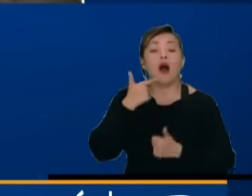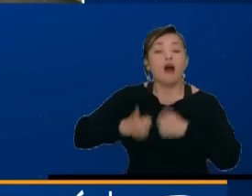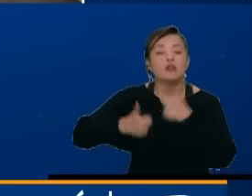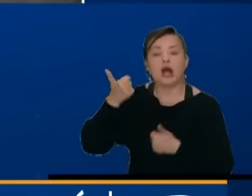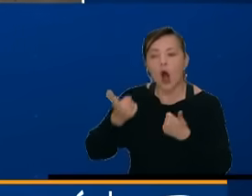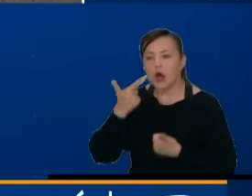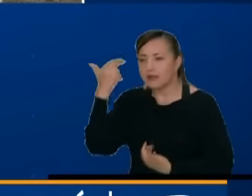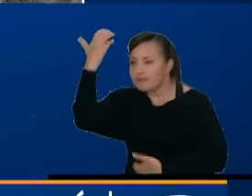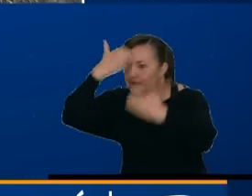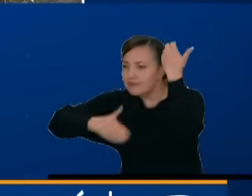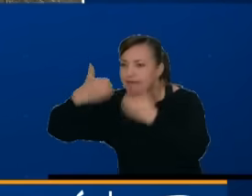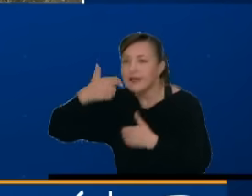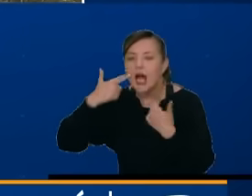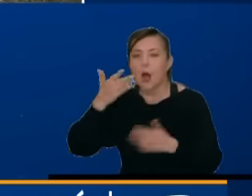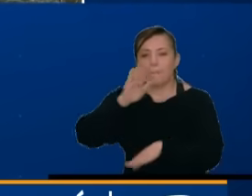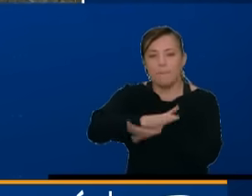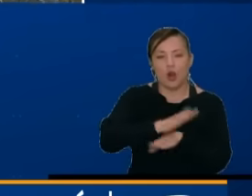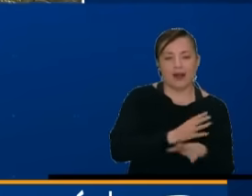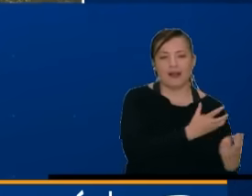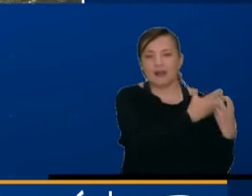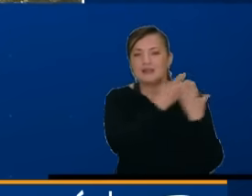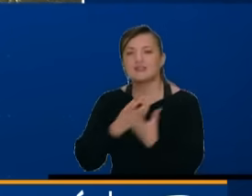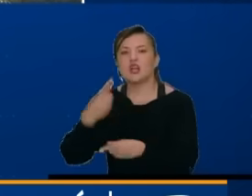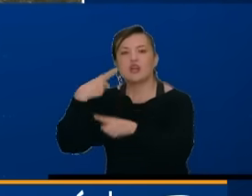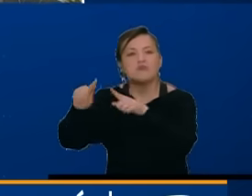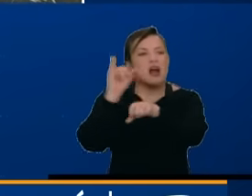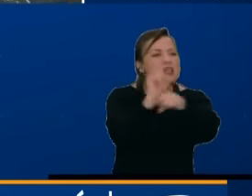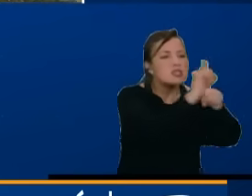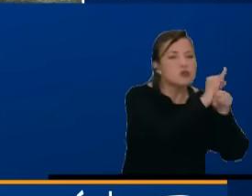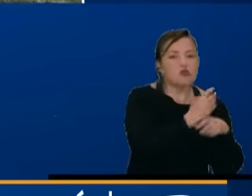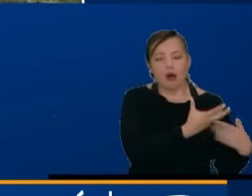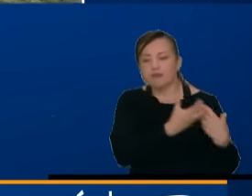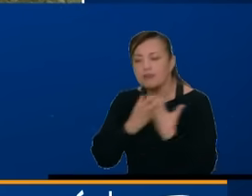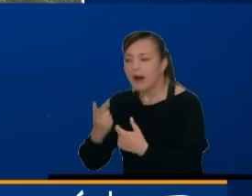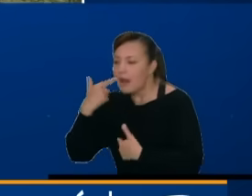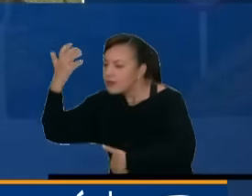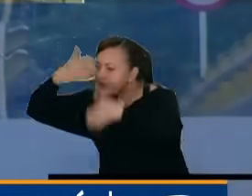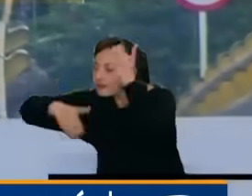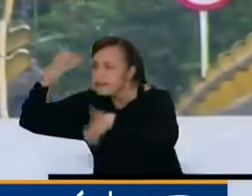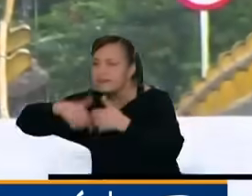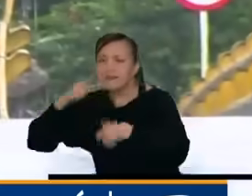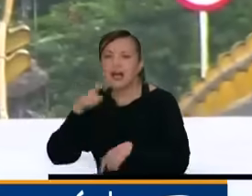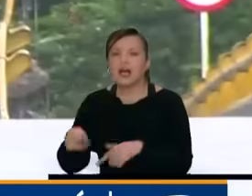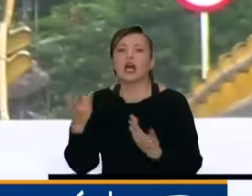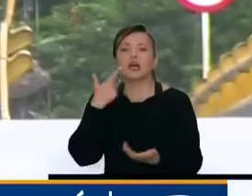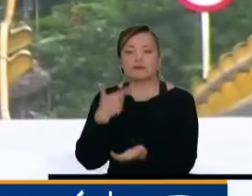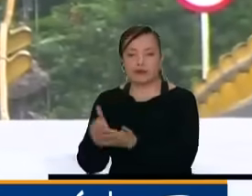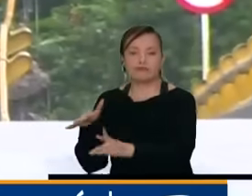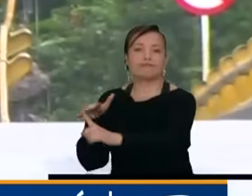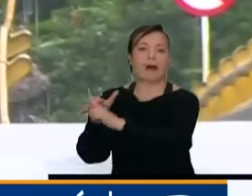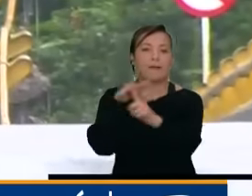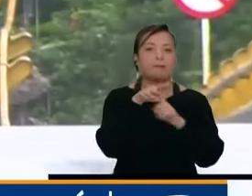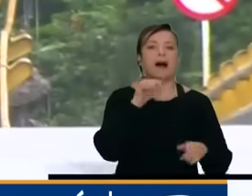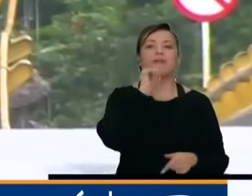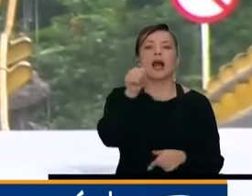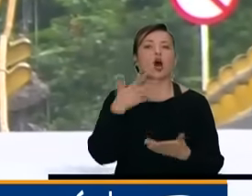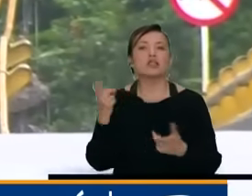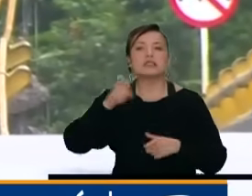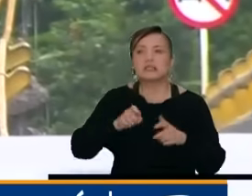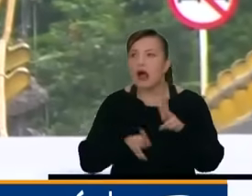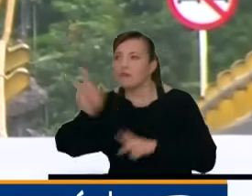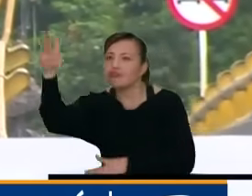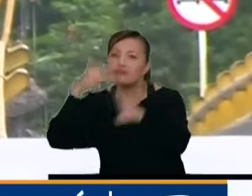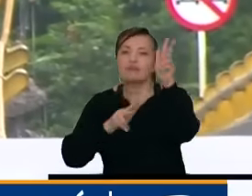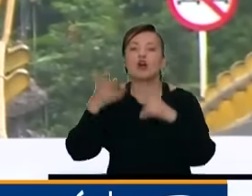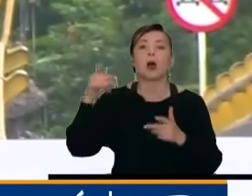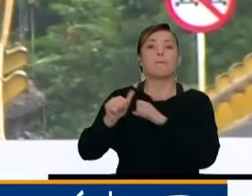van a venir en horas de la tarde diferentes instituciones para empezar a evaluar la situación que de una u otra forma sigue afectando la movilidad del departamento